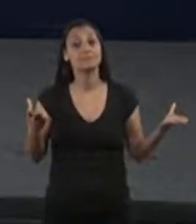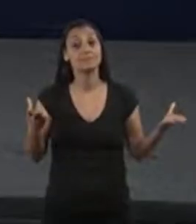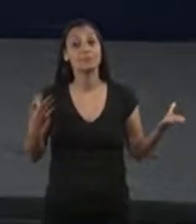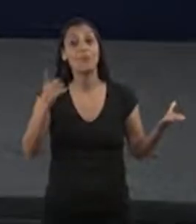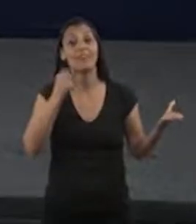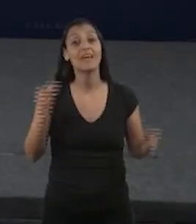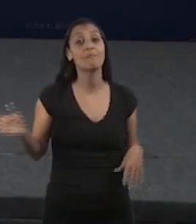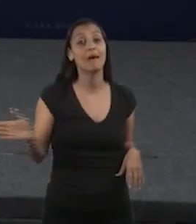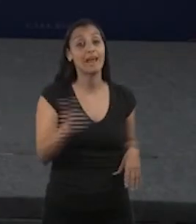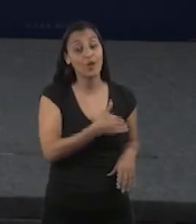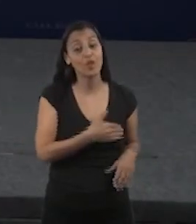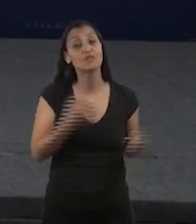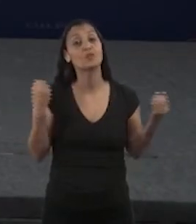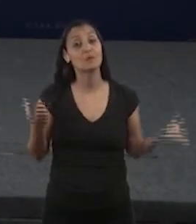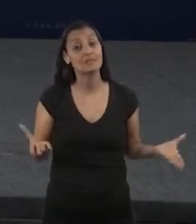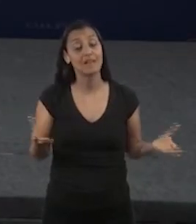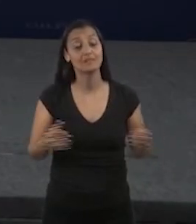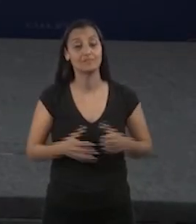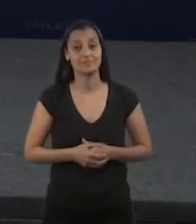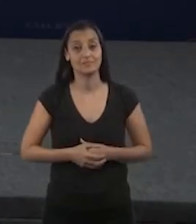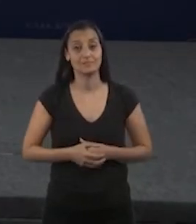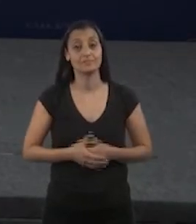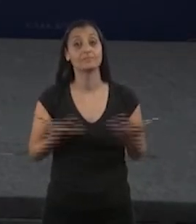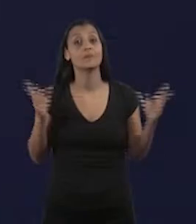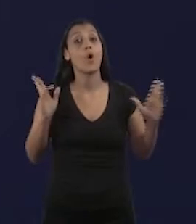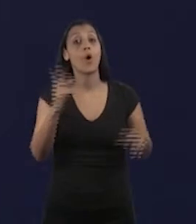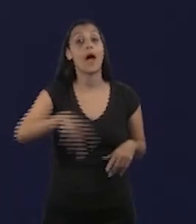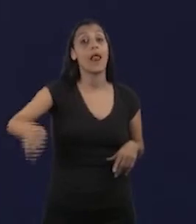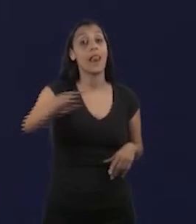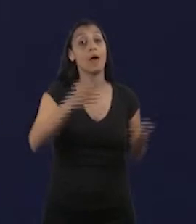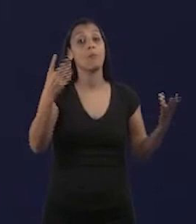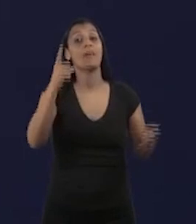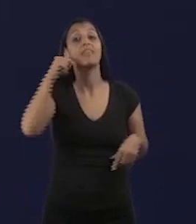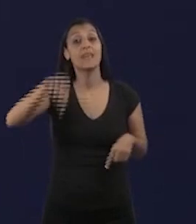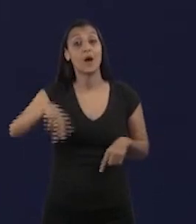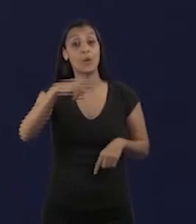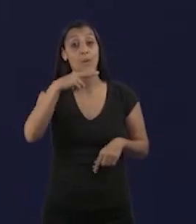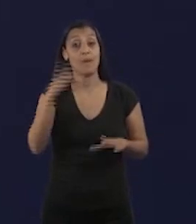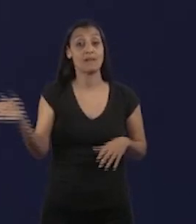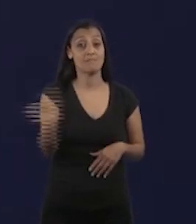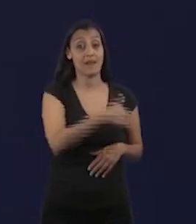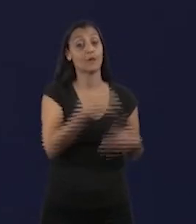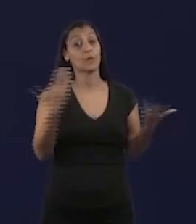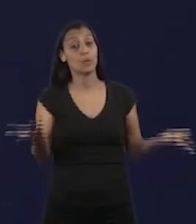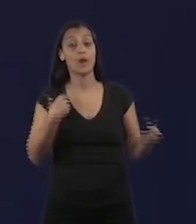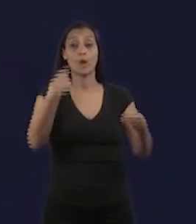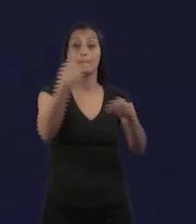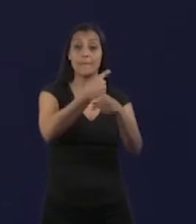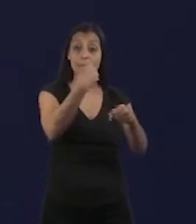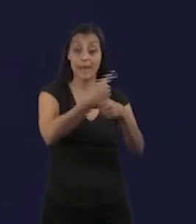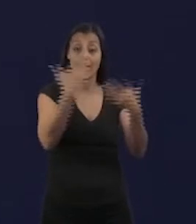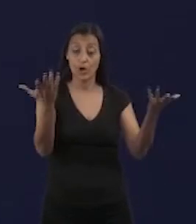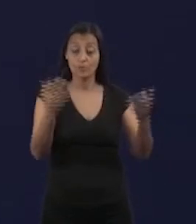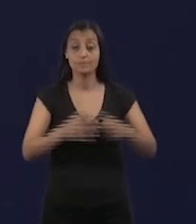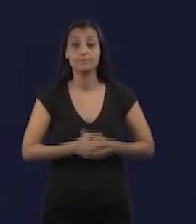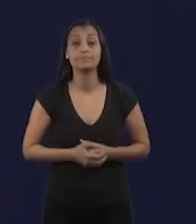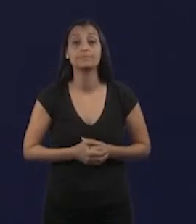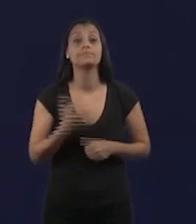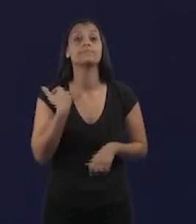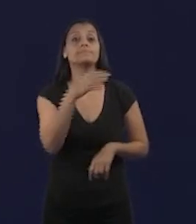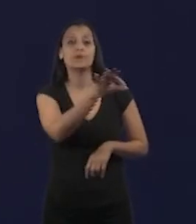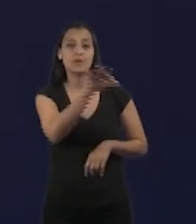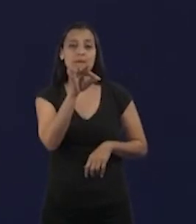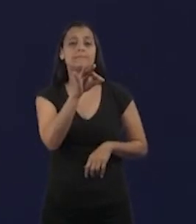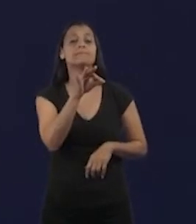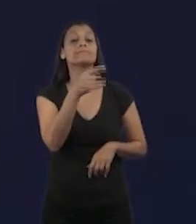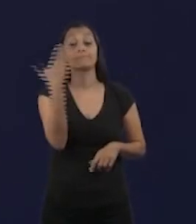buen día cómo andan Espero que muy bien buen viernes para todos Bueno en primer lugar destacar la